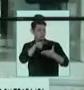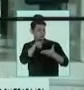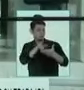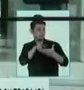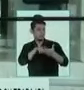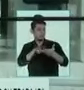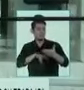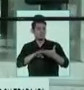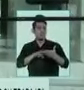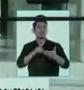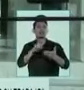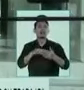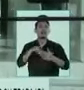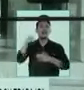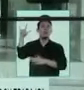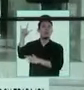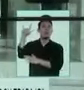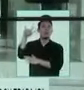de ahí qué hay?